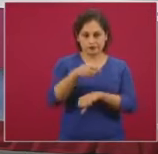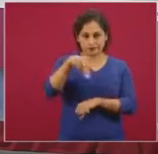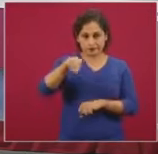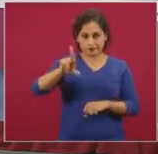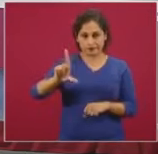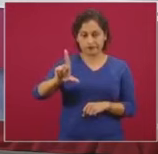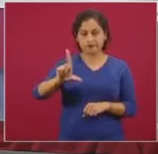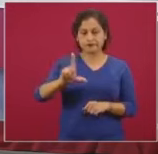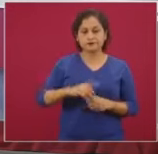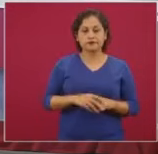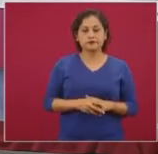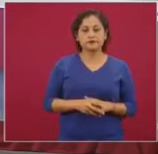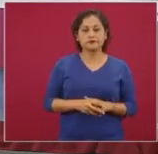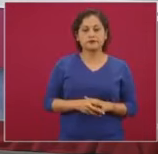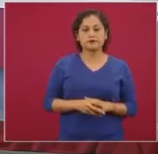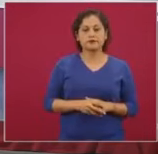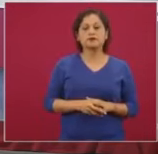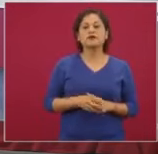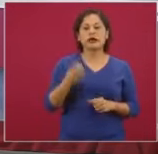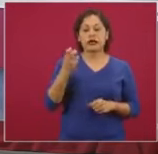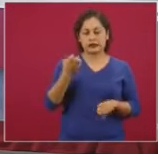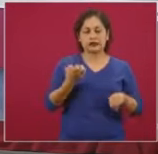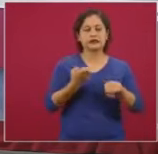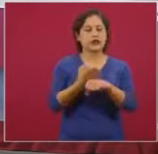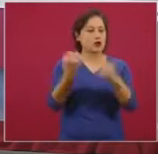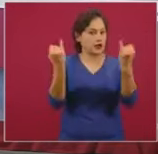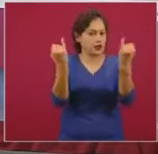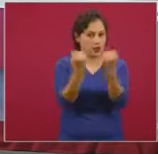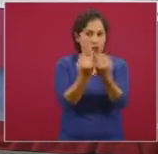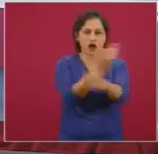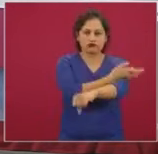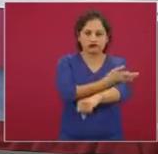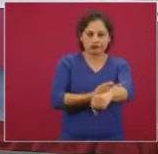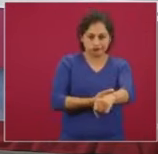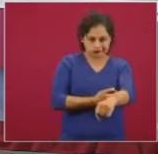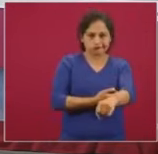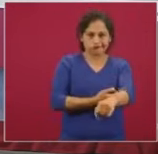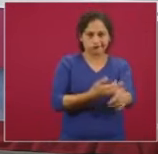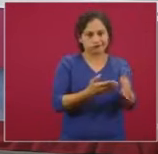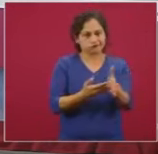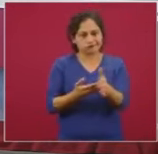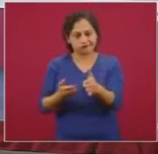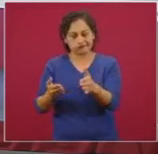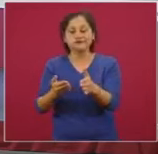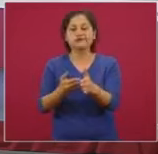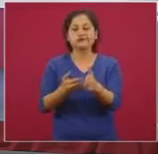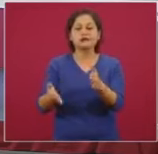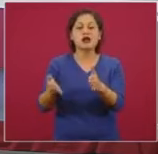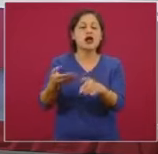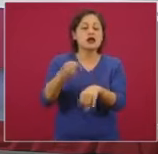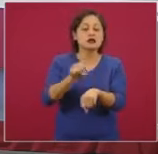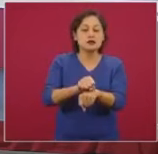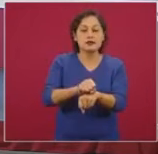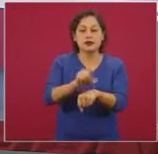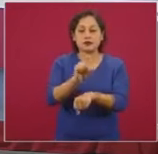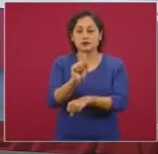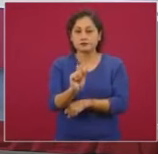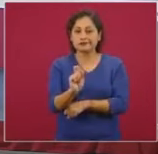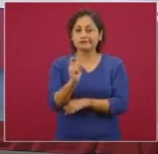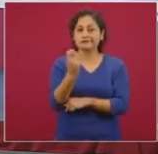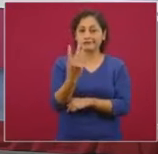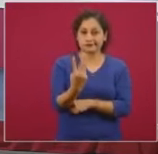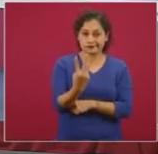Nuevo León, también de los estados que iniciaron tardíamente en la epidemia, y podemos ver cómo a partir de la semana 23